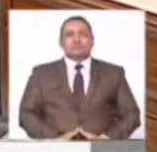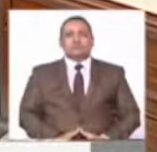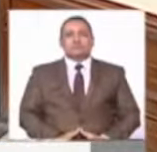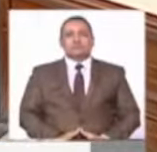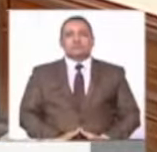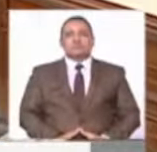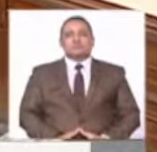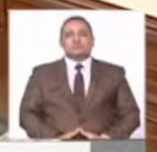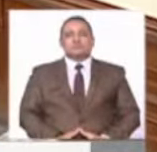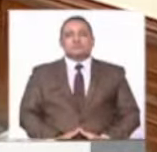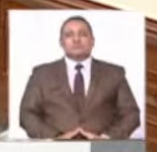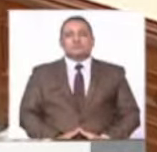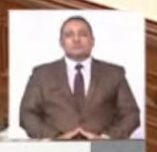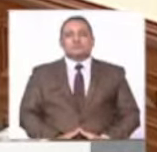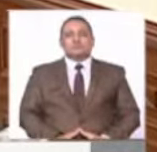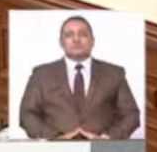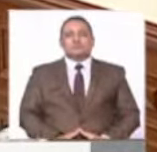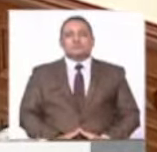término